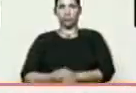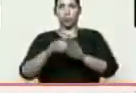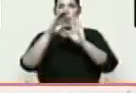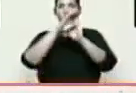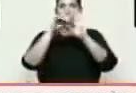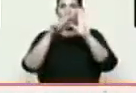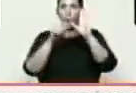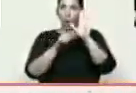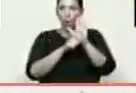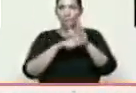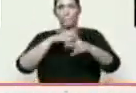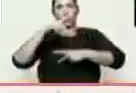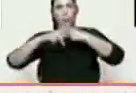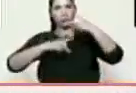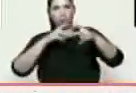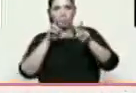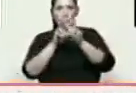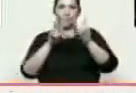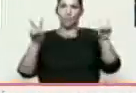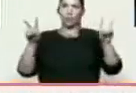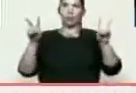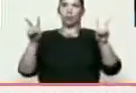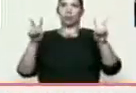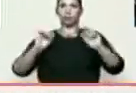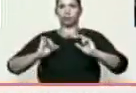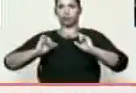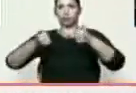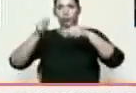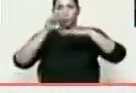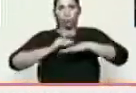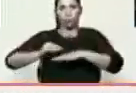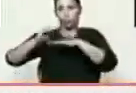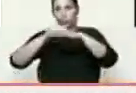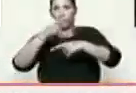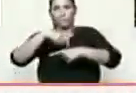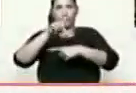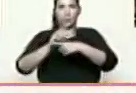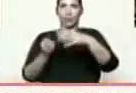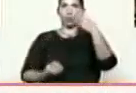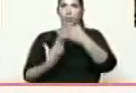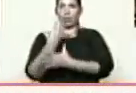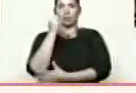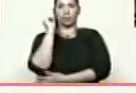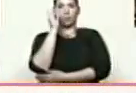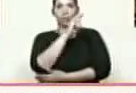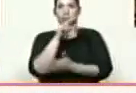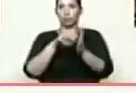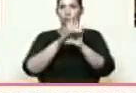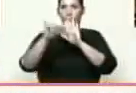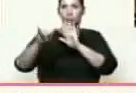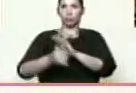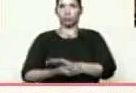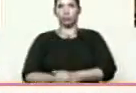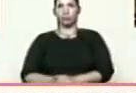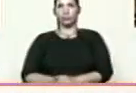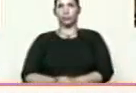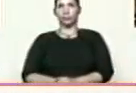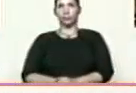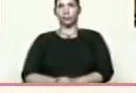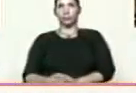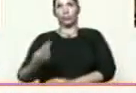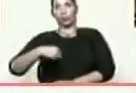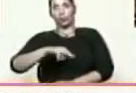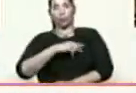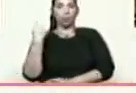del proceso de paz iniciado con la convocatoria el 1 de mayo a la Asamblea Nacional Constituyente. Nosotros